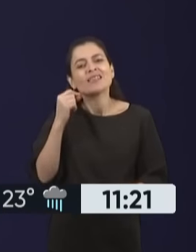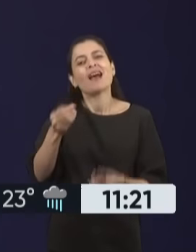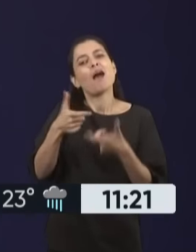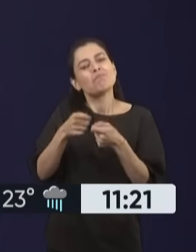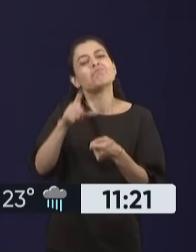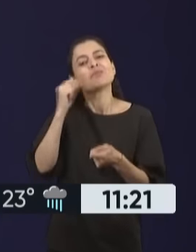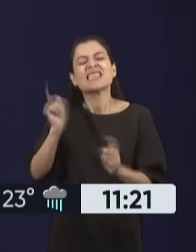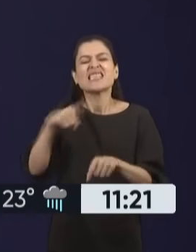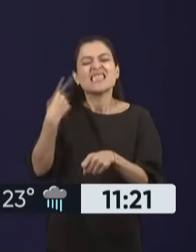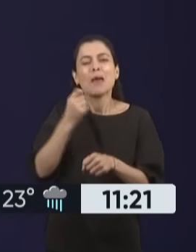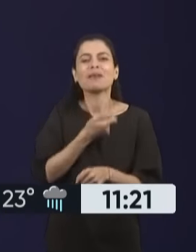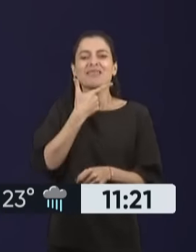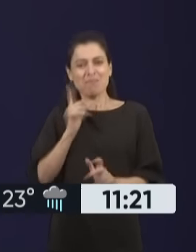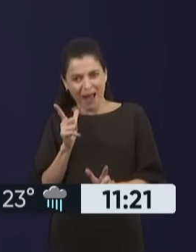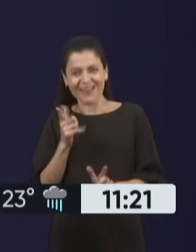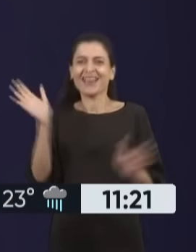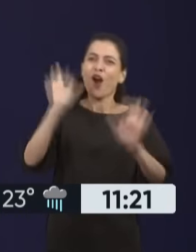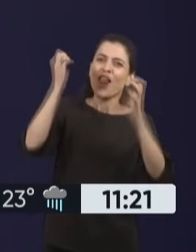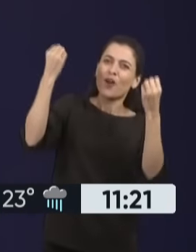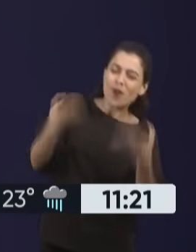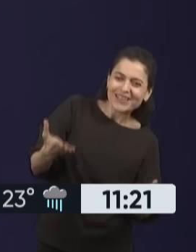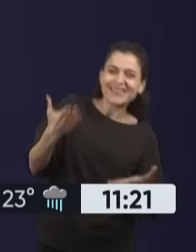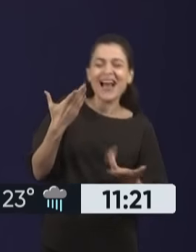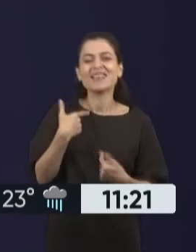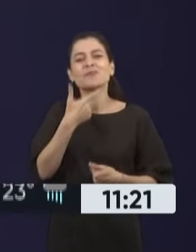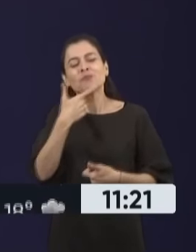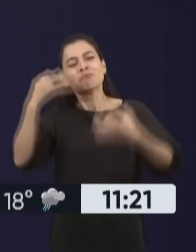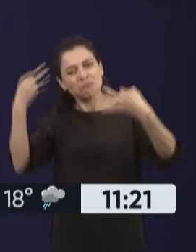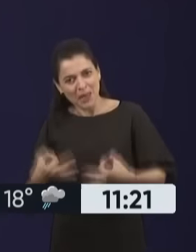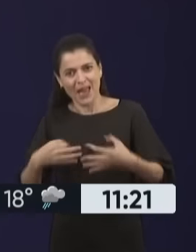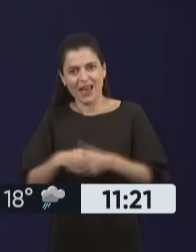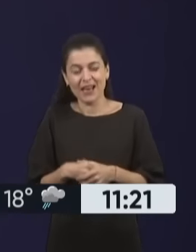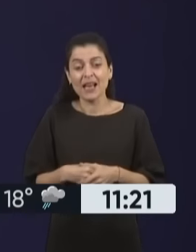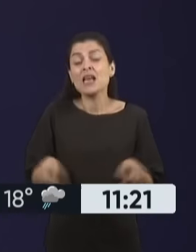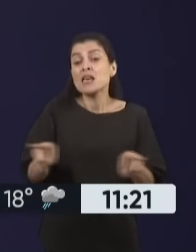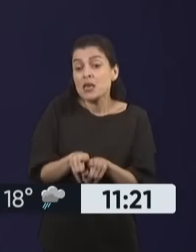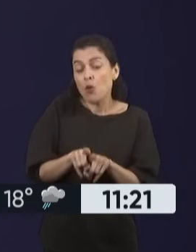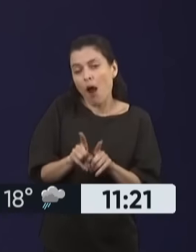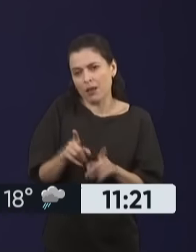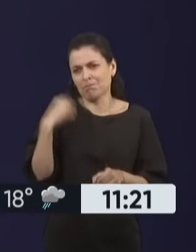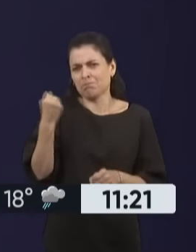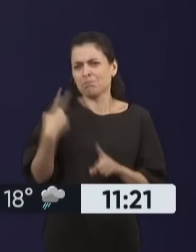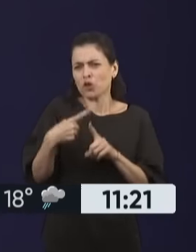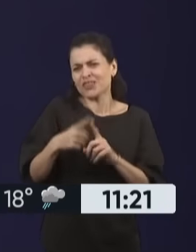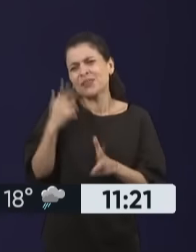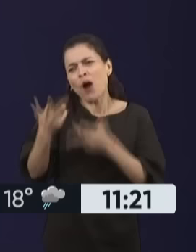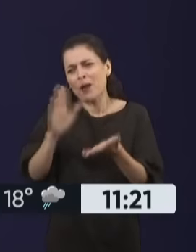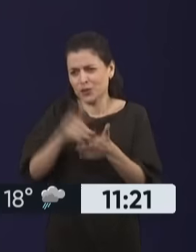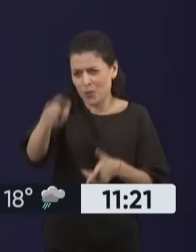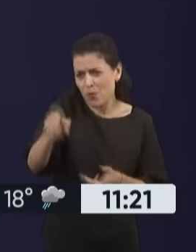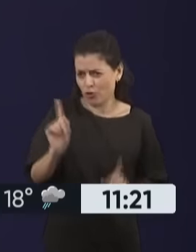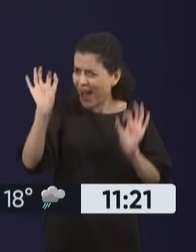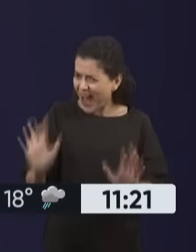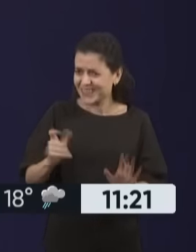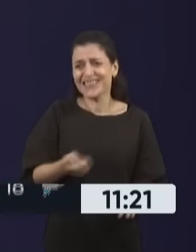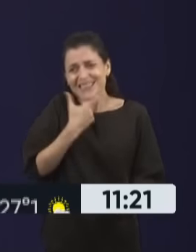me saluda me despide amabilidad total total pero es bueno destacara no eh No siempre pasa